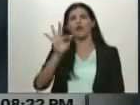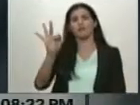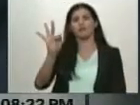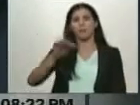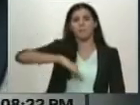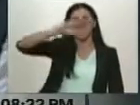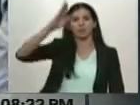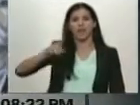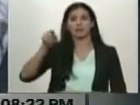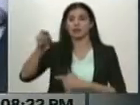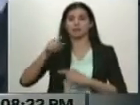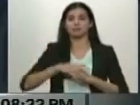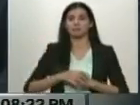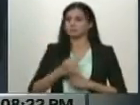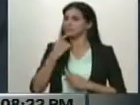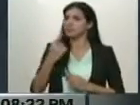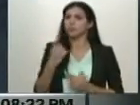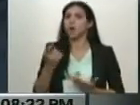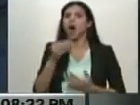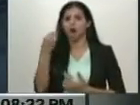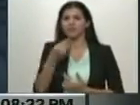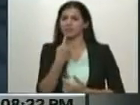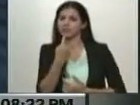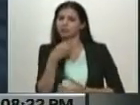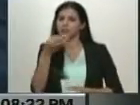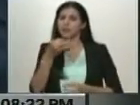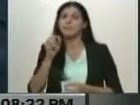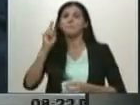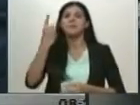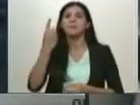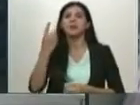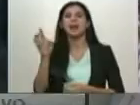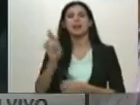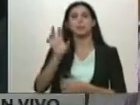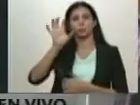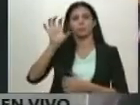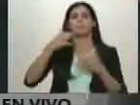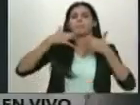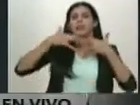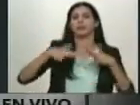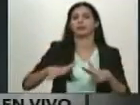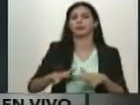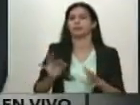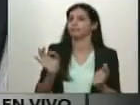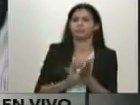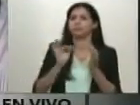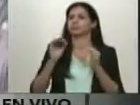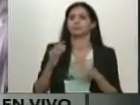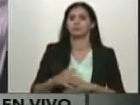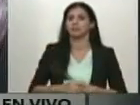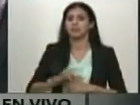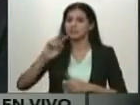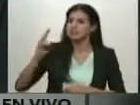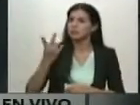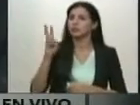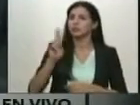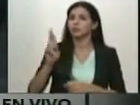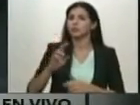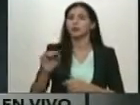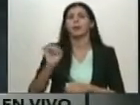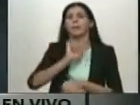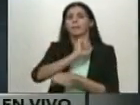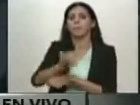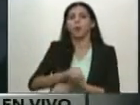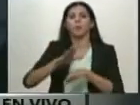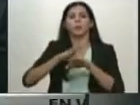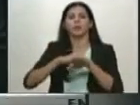de febrero, y dijo, bueno, que venimos de la primera república que se perdió estrepitosamente, de la segunda república que fue derrotada por